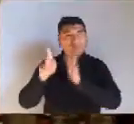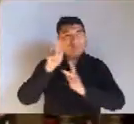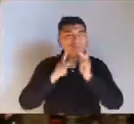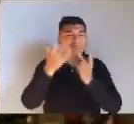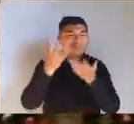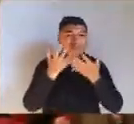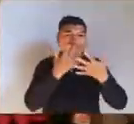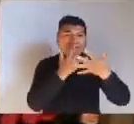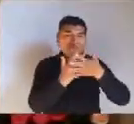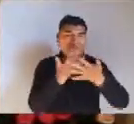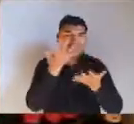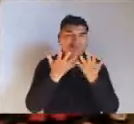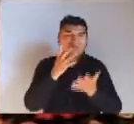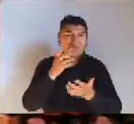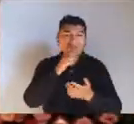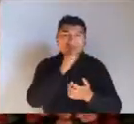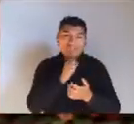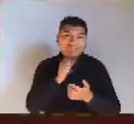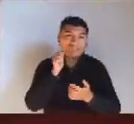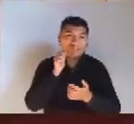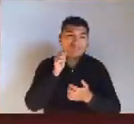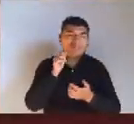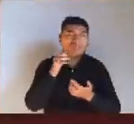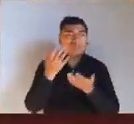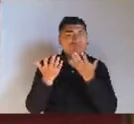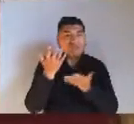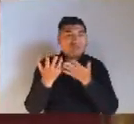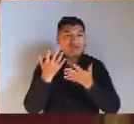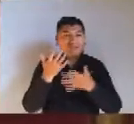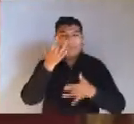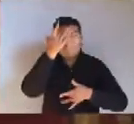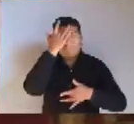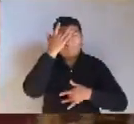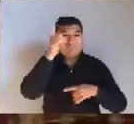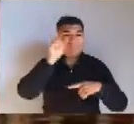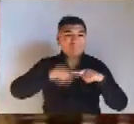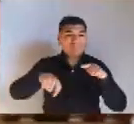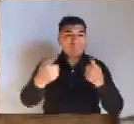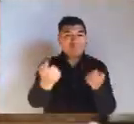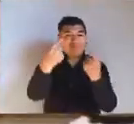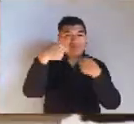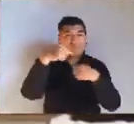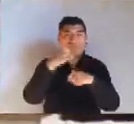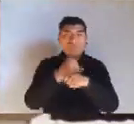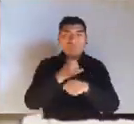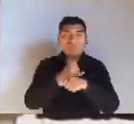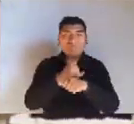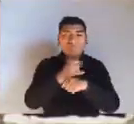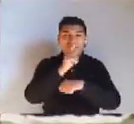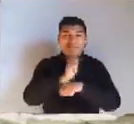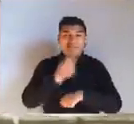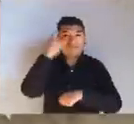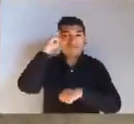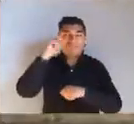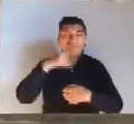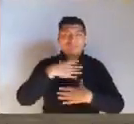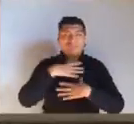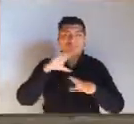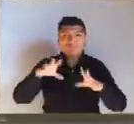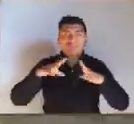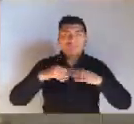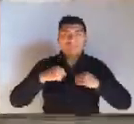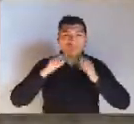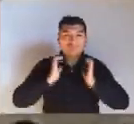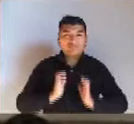mayor, falta de libertad, ser de la tercera edad o estar con enfermedad, no pueden asistir a una comunidad, un templo para recibir el cuerpo y la sangre